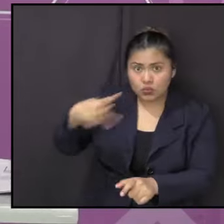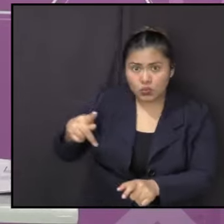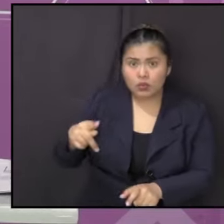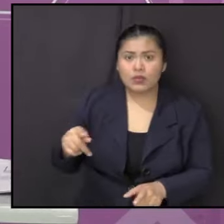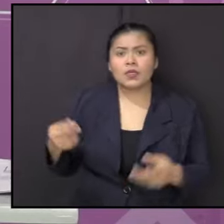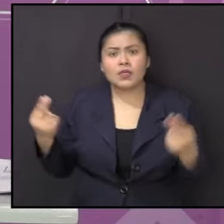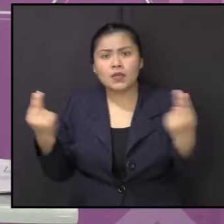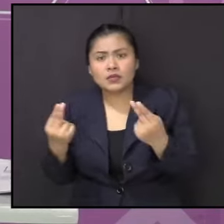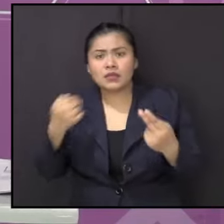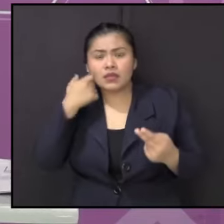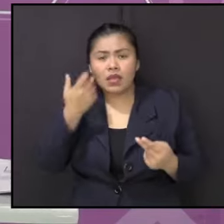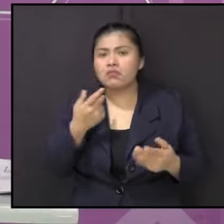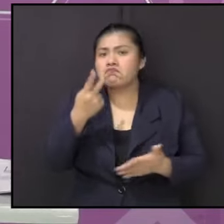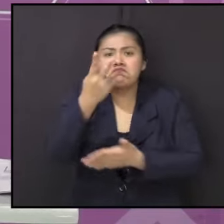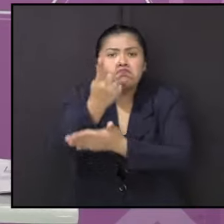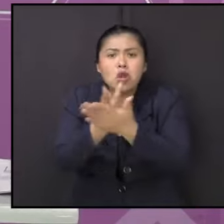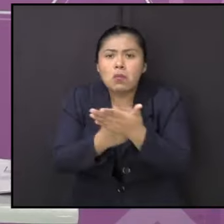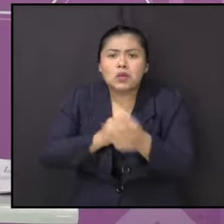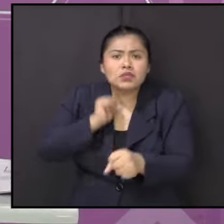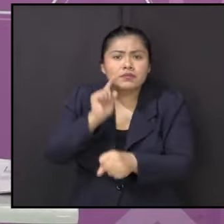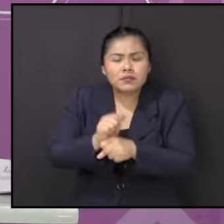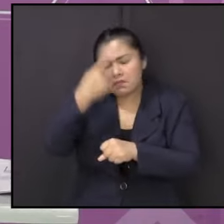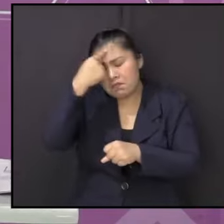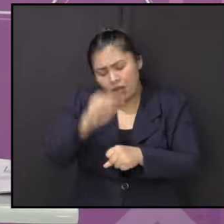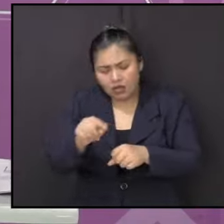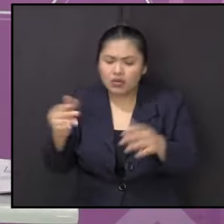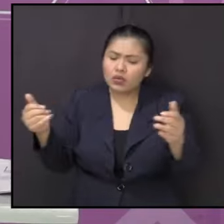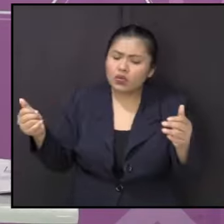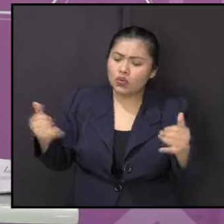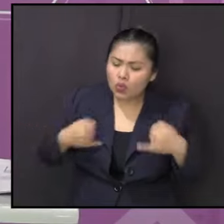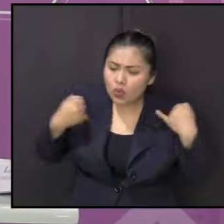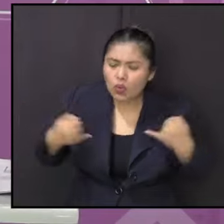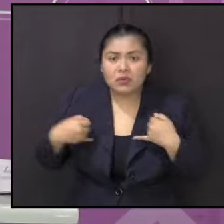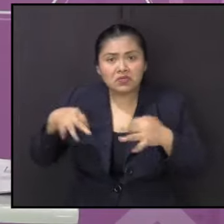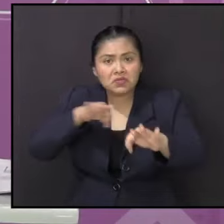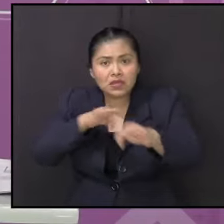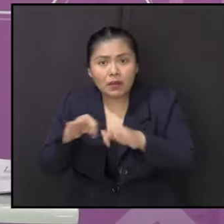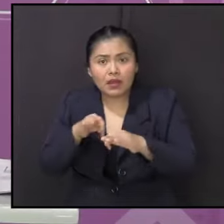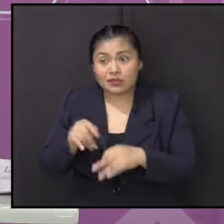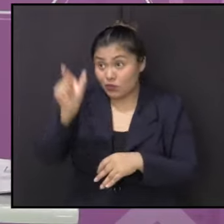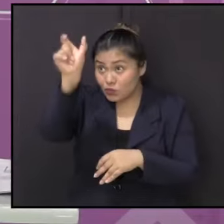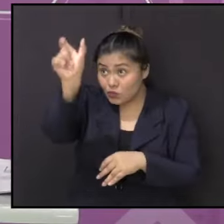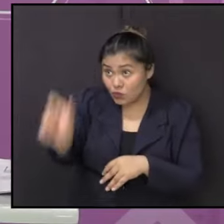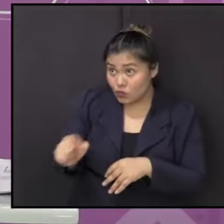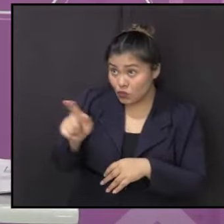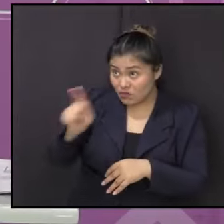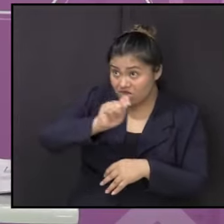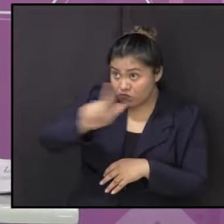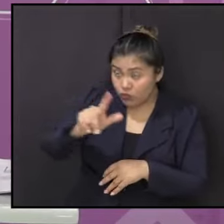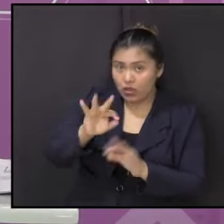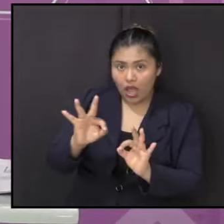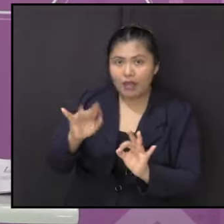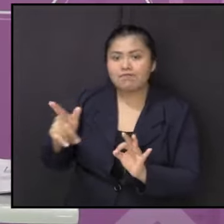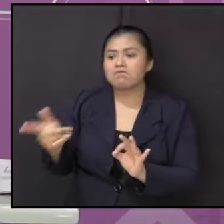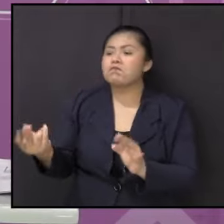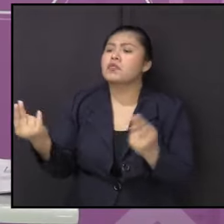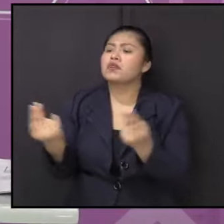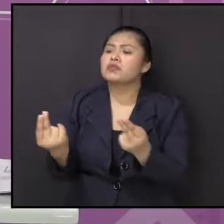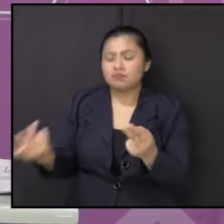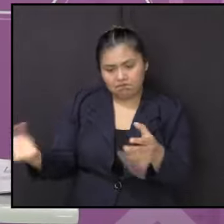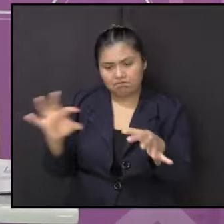programas especiales que al final del día empleen a los jóvenes, pero que pueda ser a un perfil productivo basado en sus necesidades laborales del